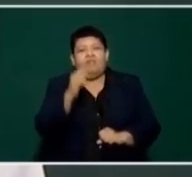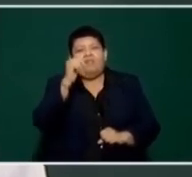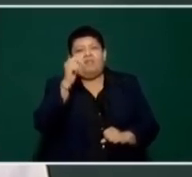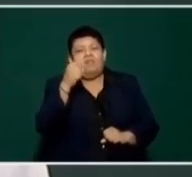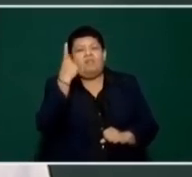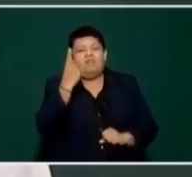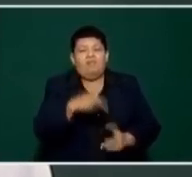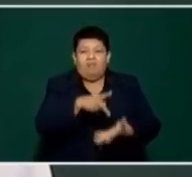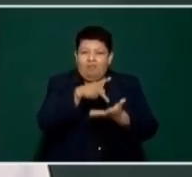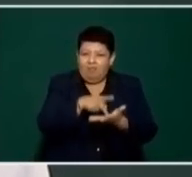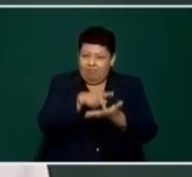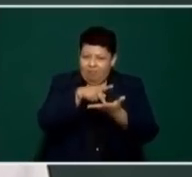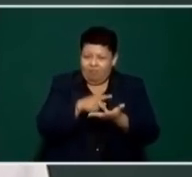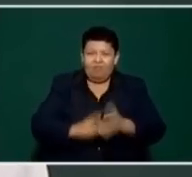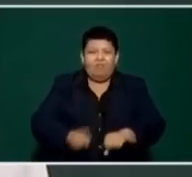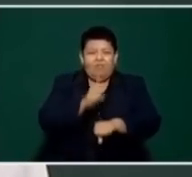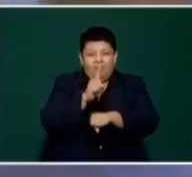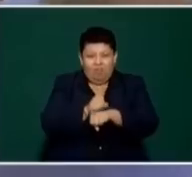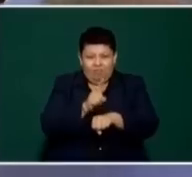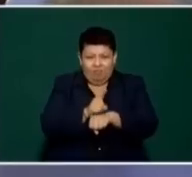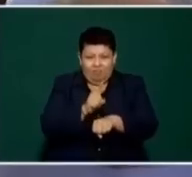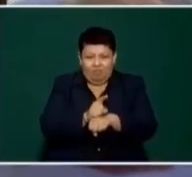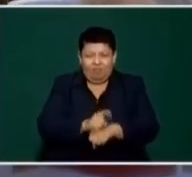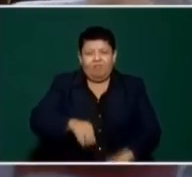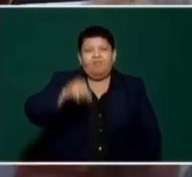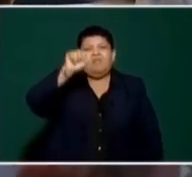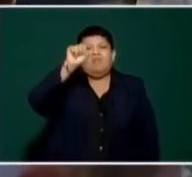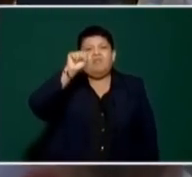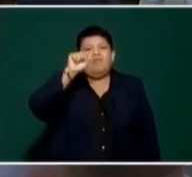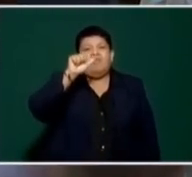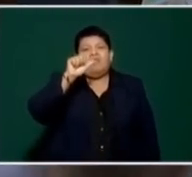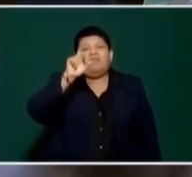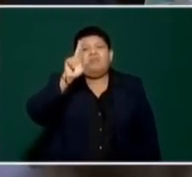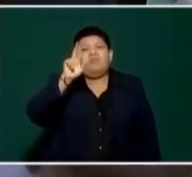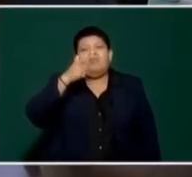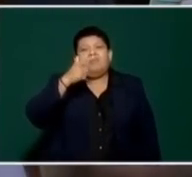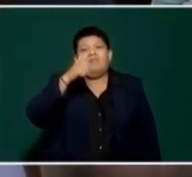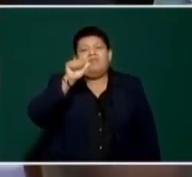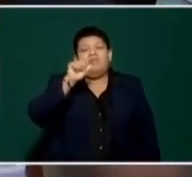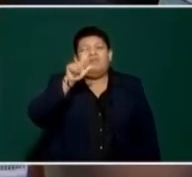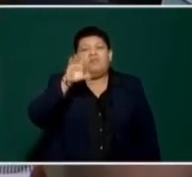341 kilogramos diarios de sargazo.